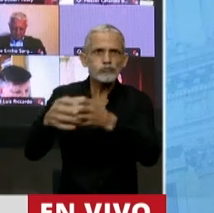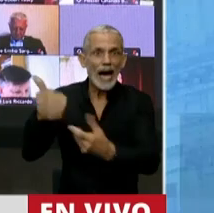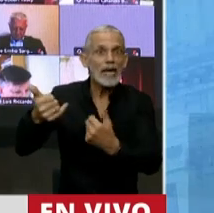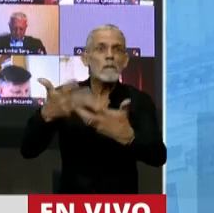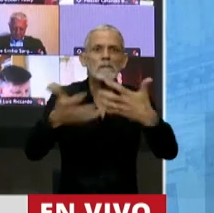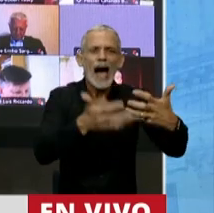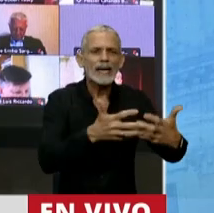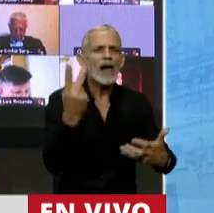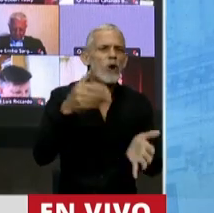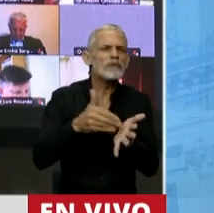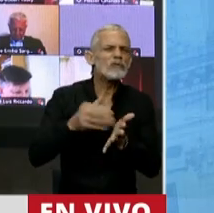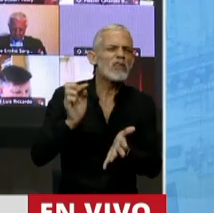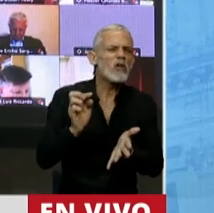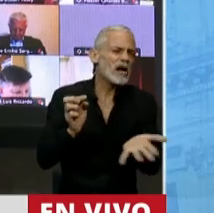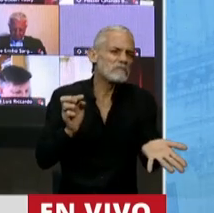máquina que vale 2 millones de dólares?